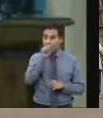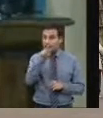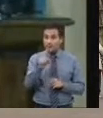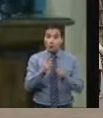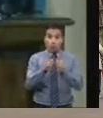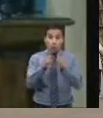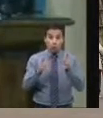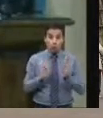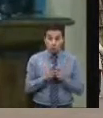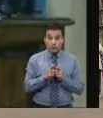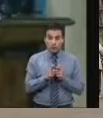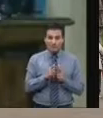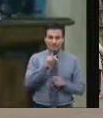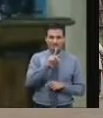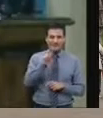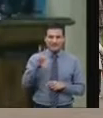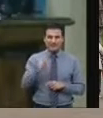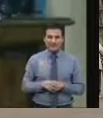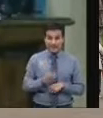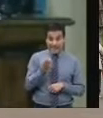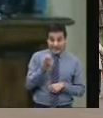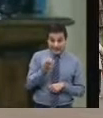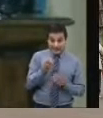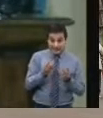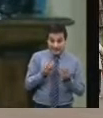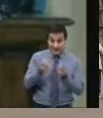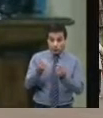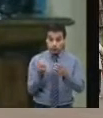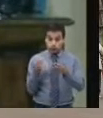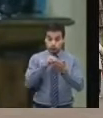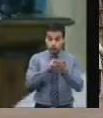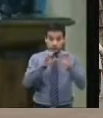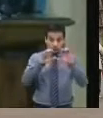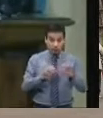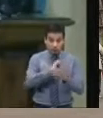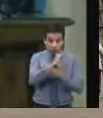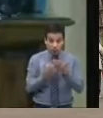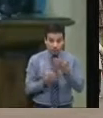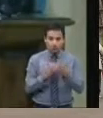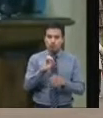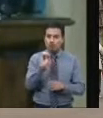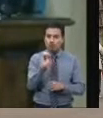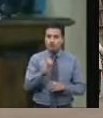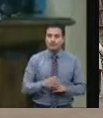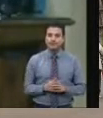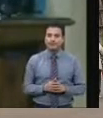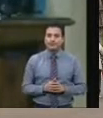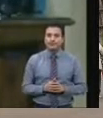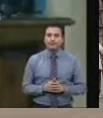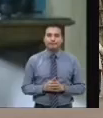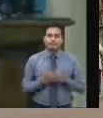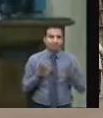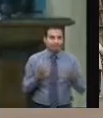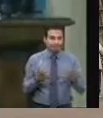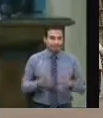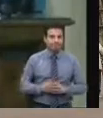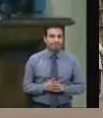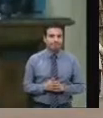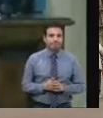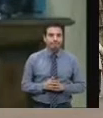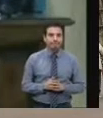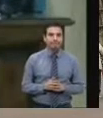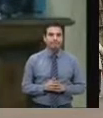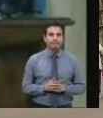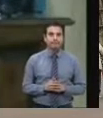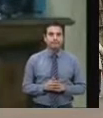no había reportado estos gastos en el sistema integral de fiscalización y, por lo tanto, se declara,